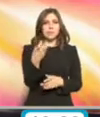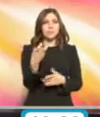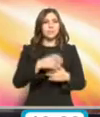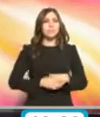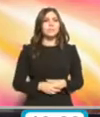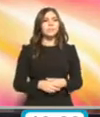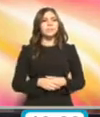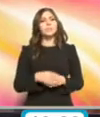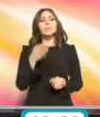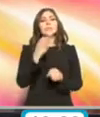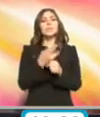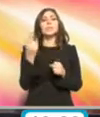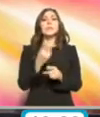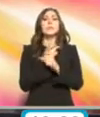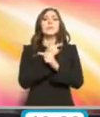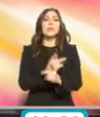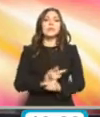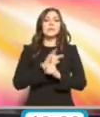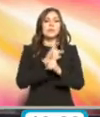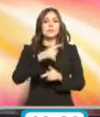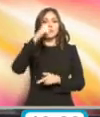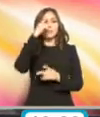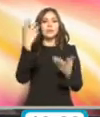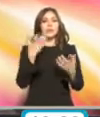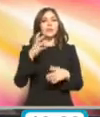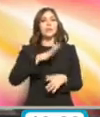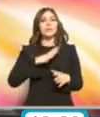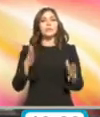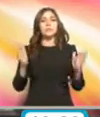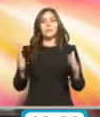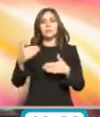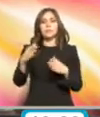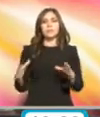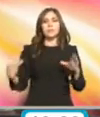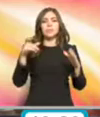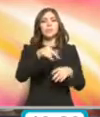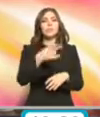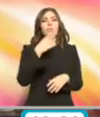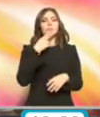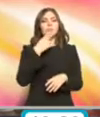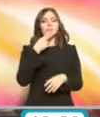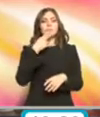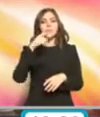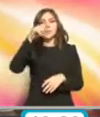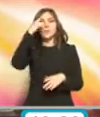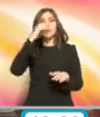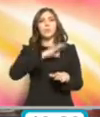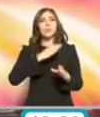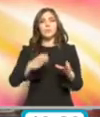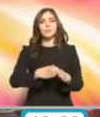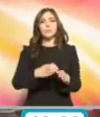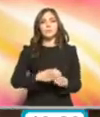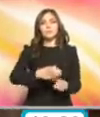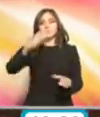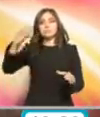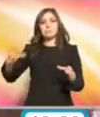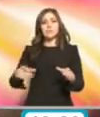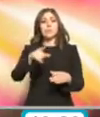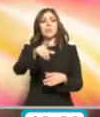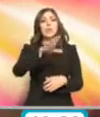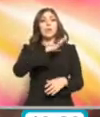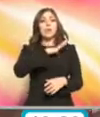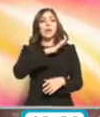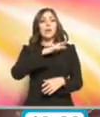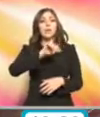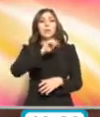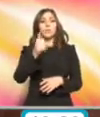más les digo, es de paciencia. Tenemos nuestro molde, en este caso yo utilicé uno desmoldable. Si allá en casita tienen cualquier otro molde, nada más